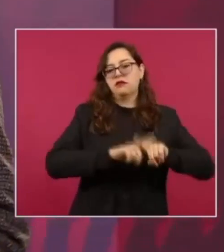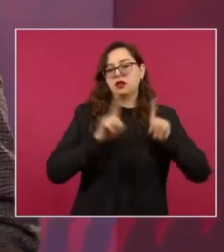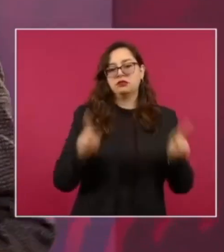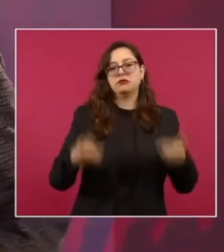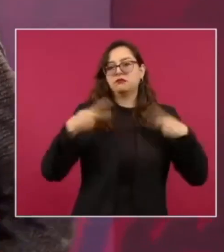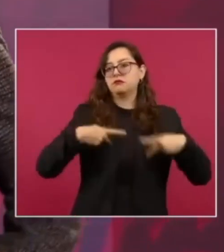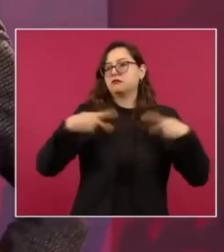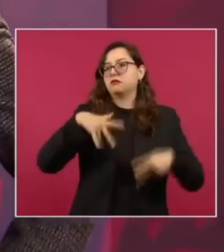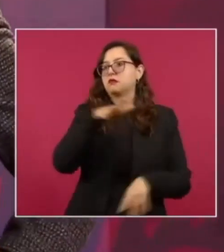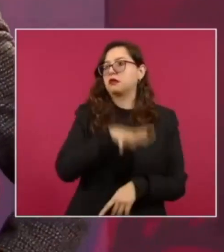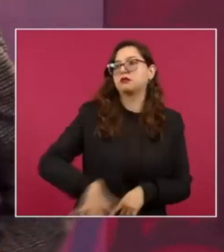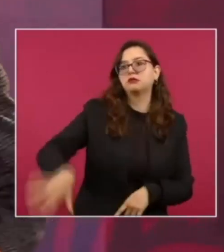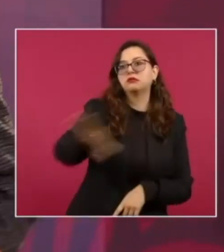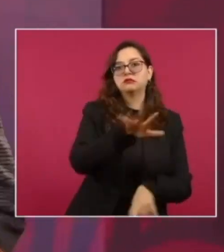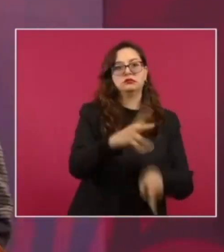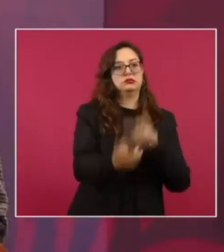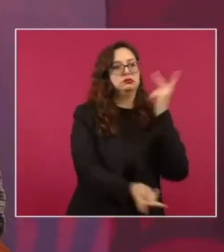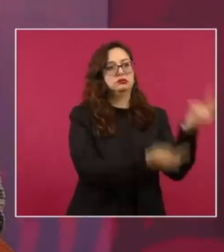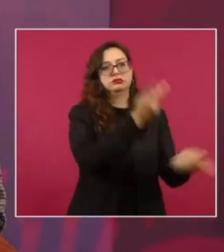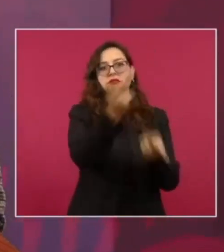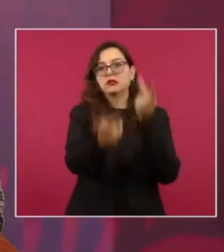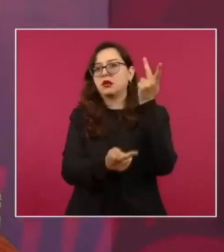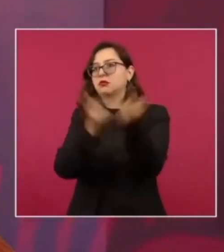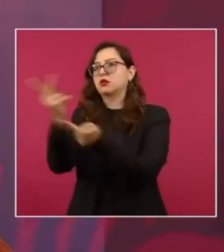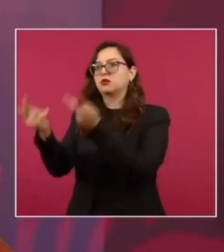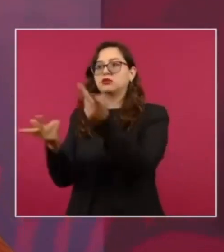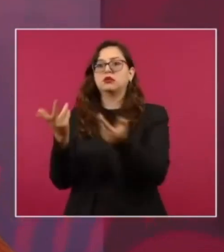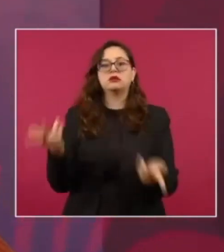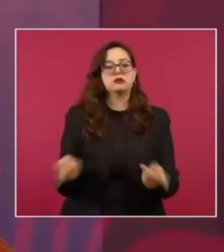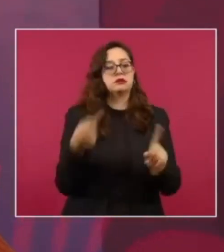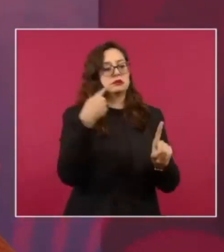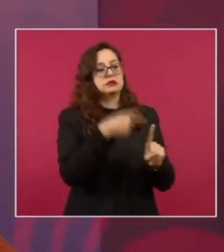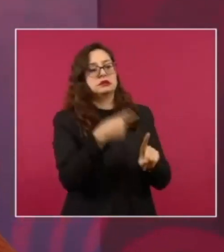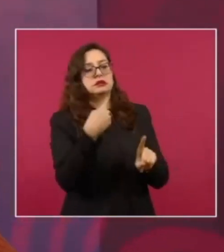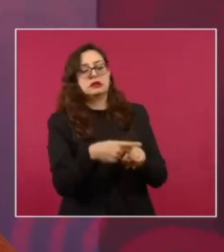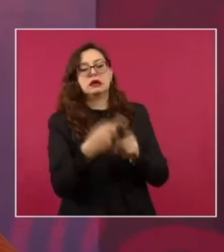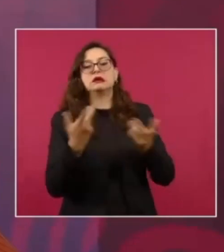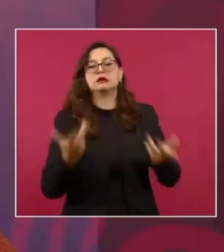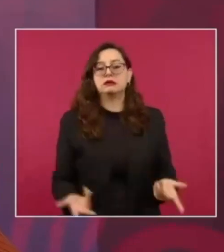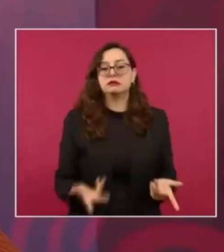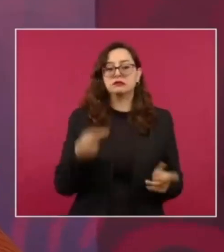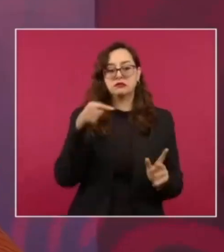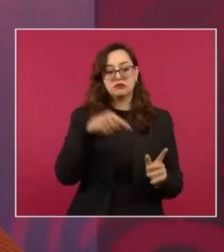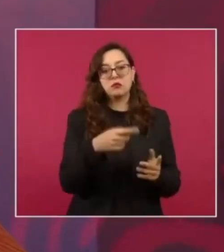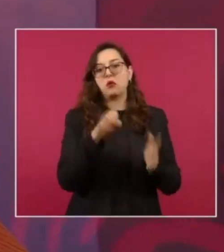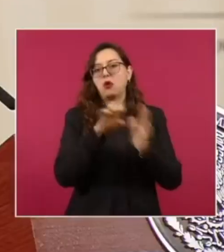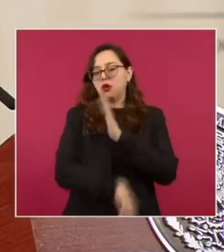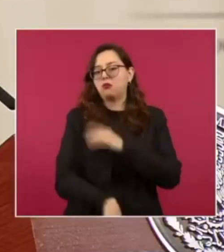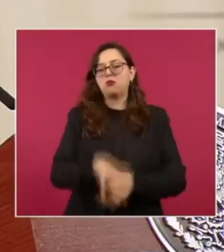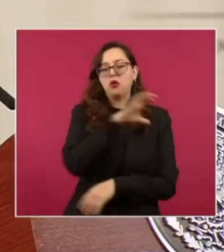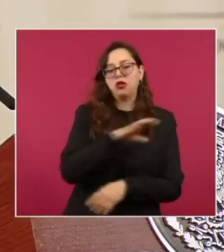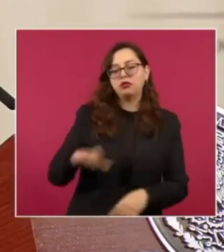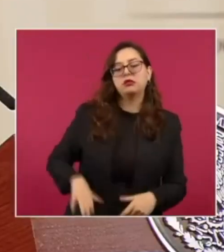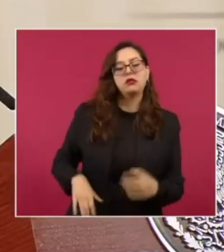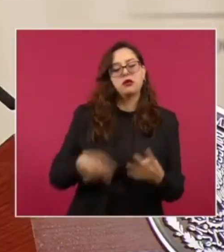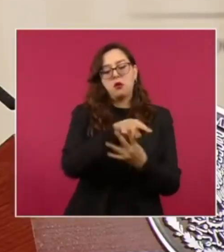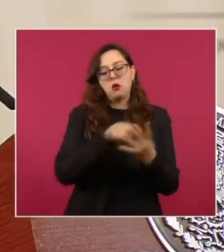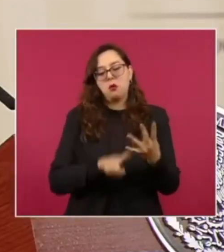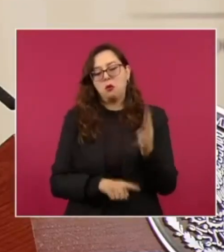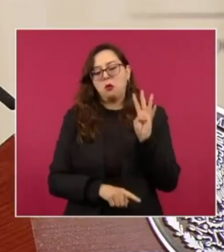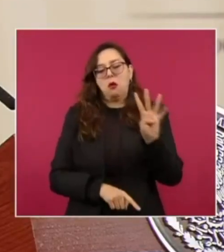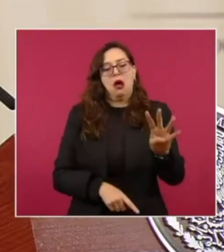Se le pregunta a la gente si conocen a los